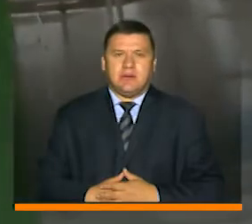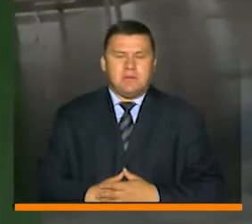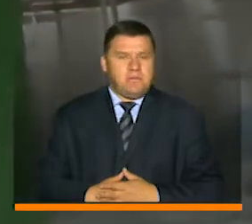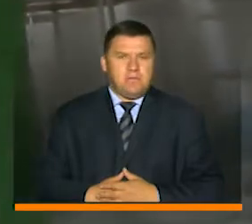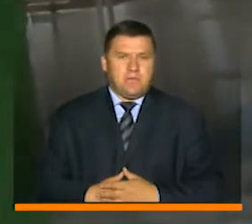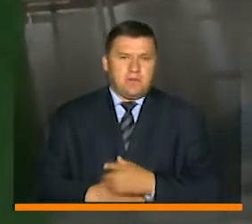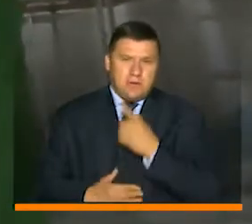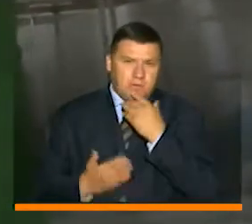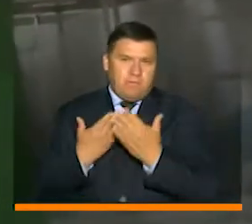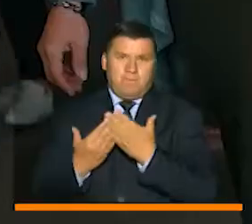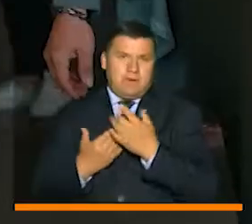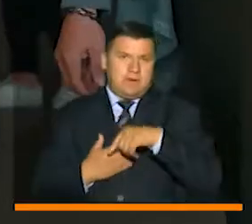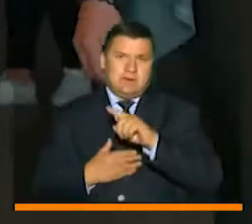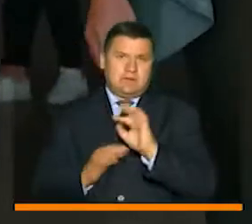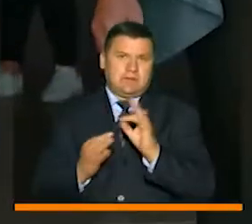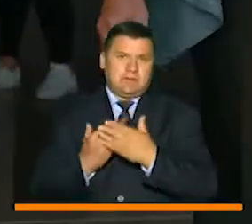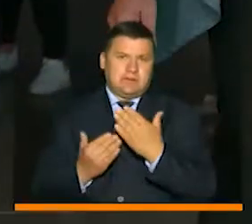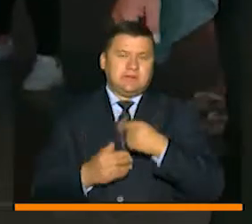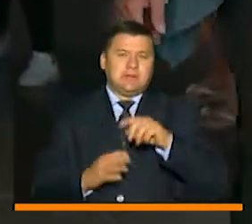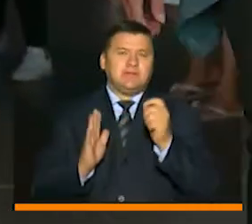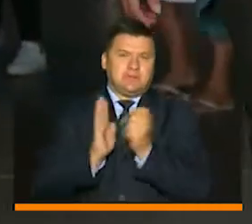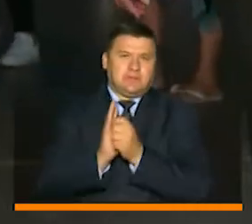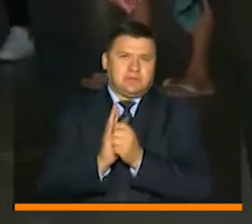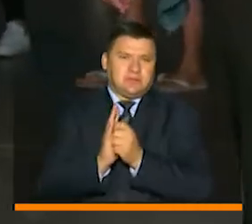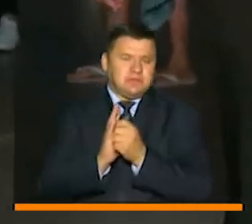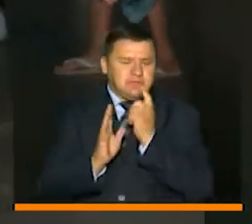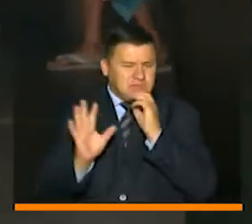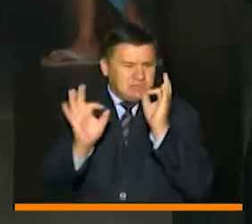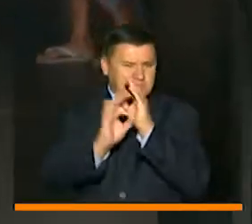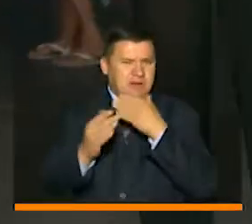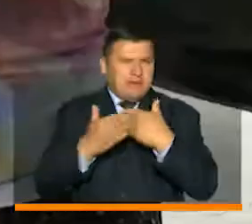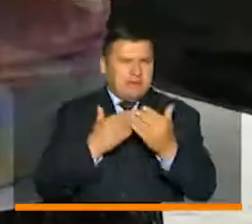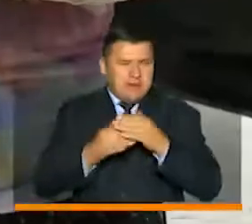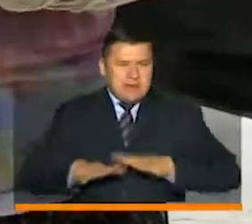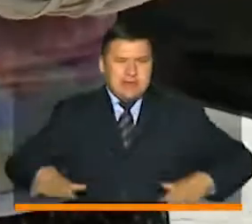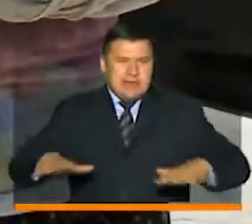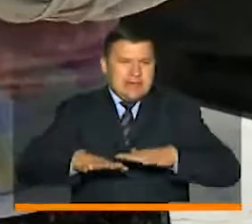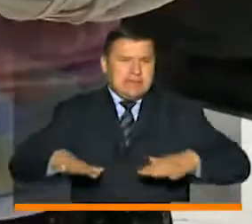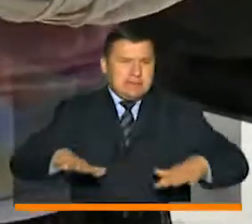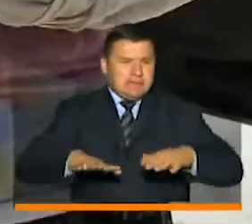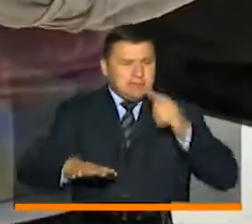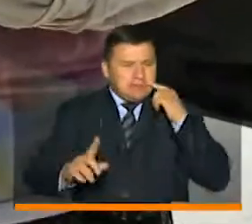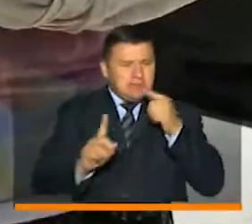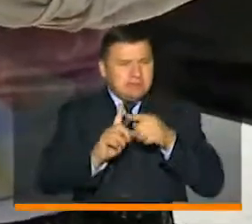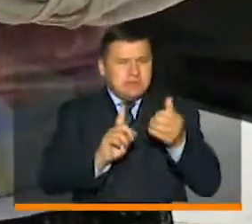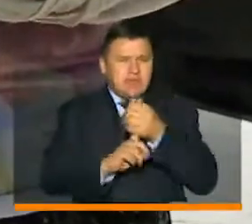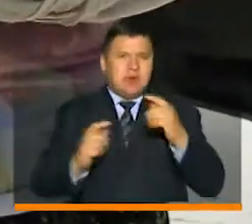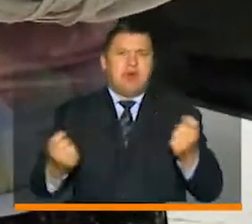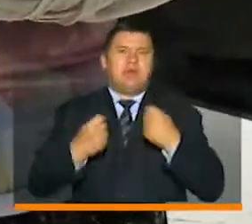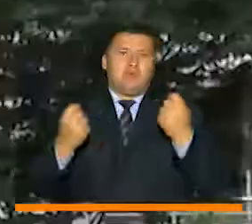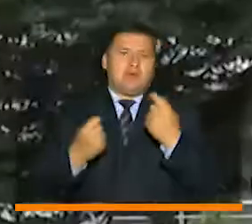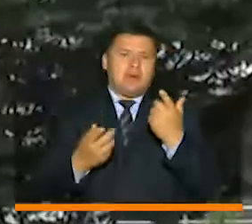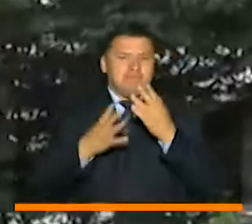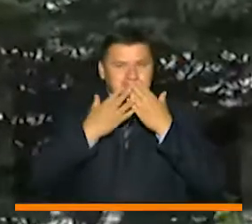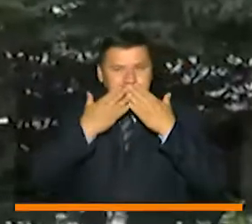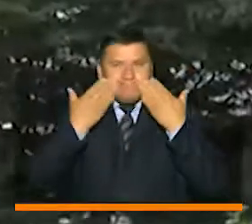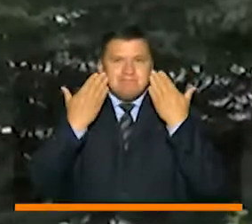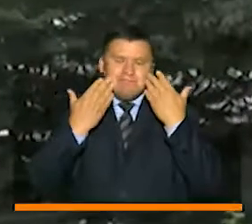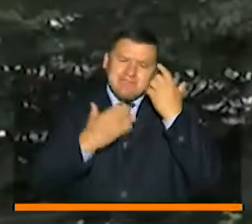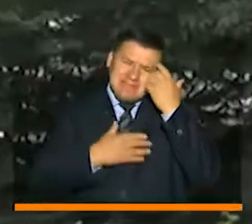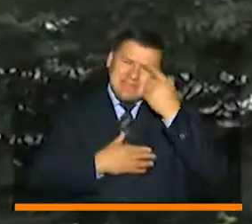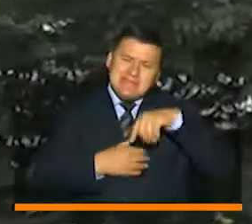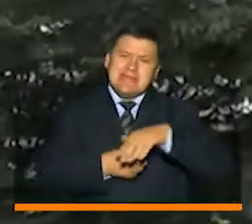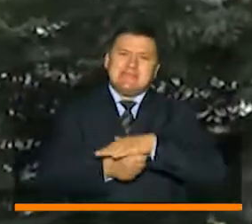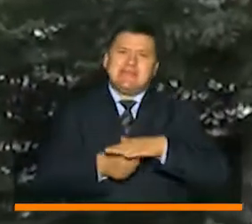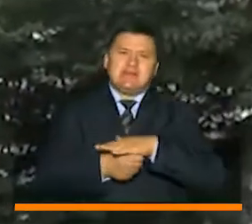No ha sido fácil para nadie. Por ello, nos enfocamos en facilitar espacios diferenciales y promover así una sonrisa a pesar